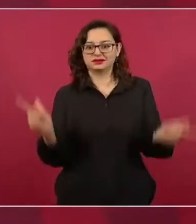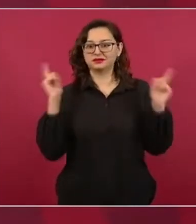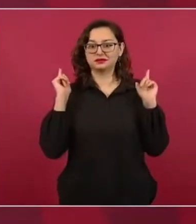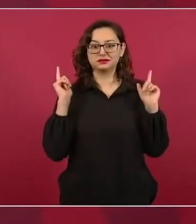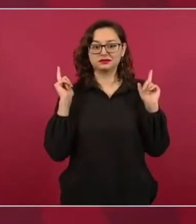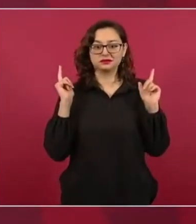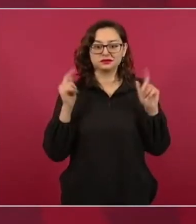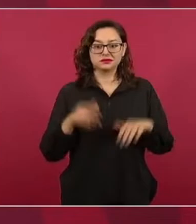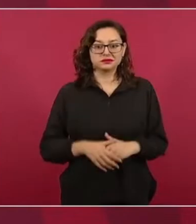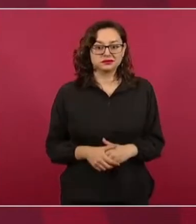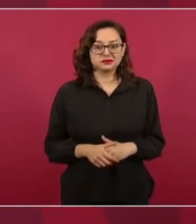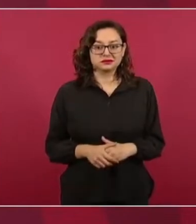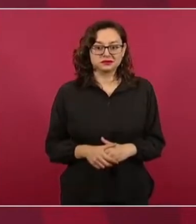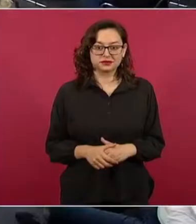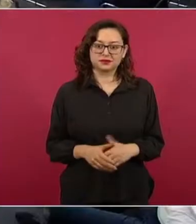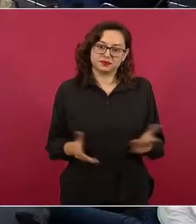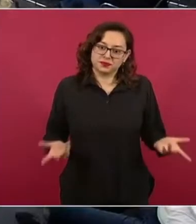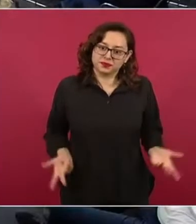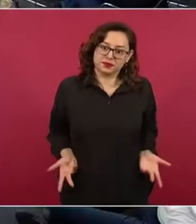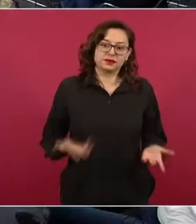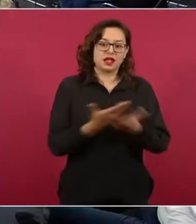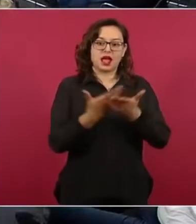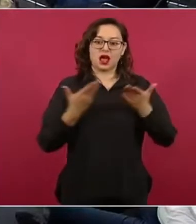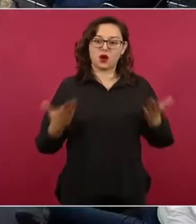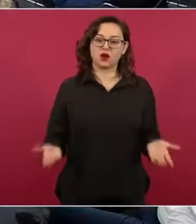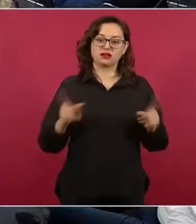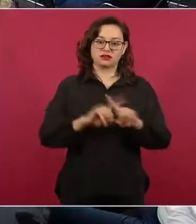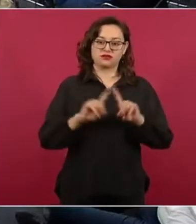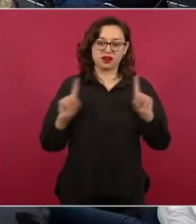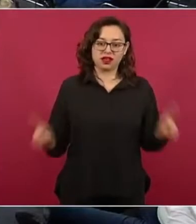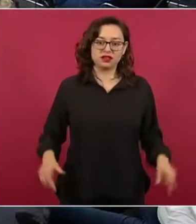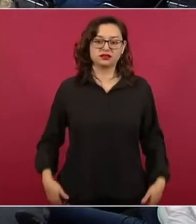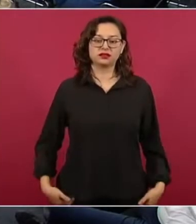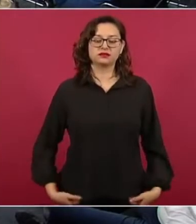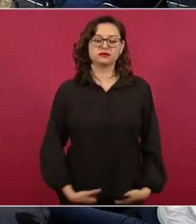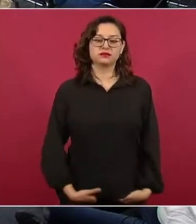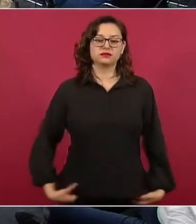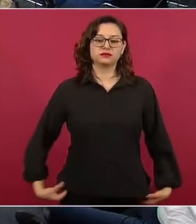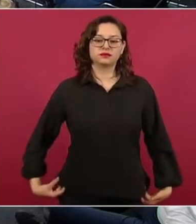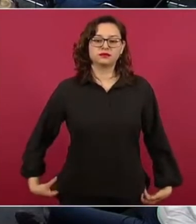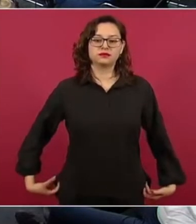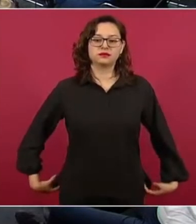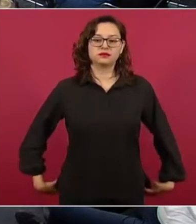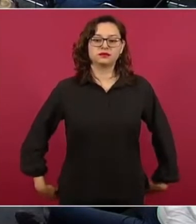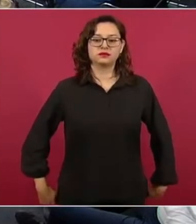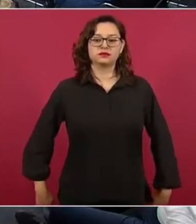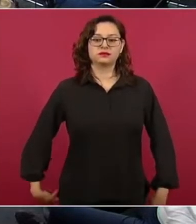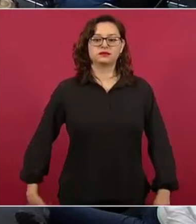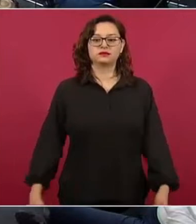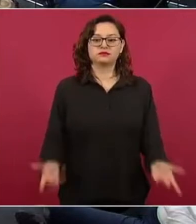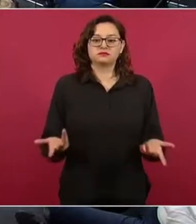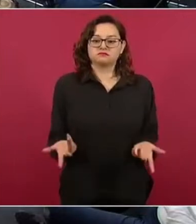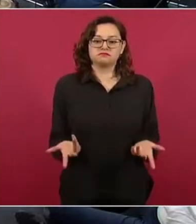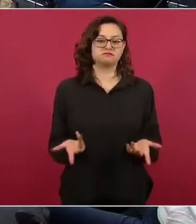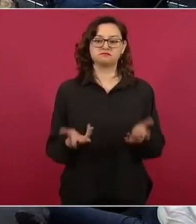Entonces ahora no es así. Ahora, la verdad se